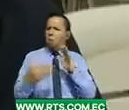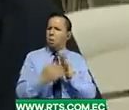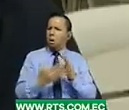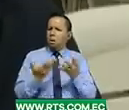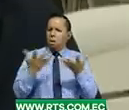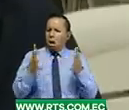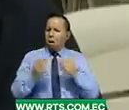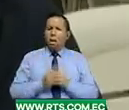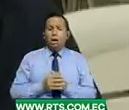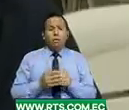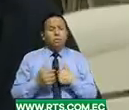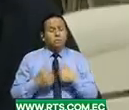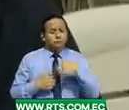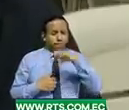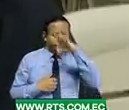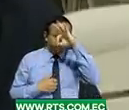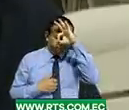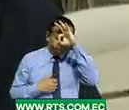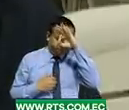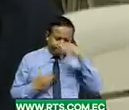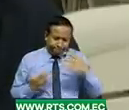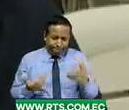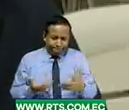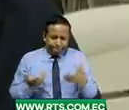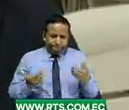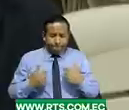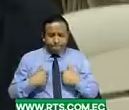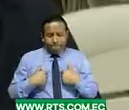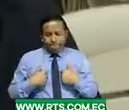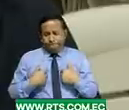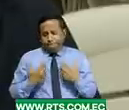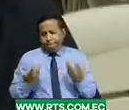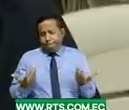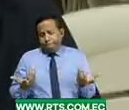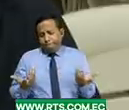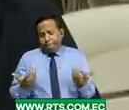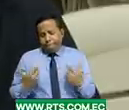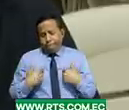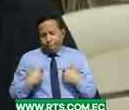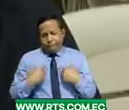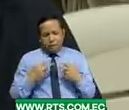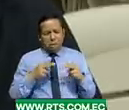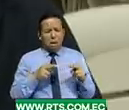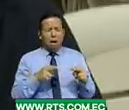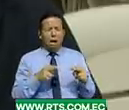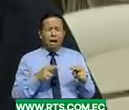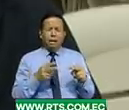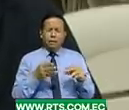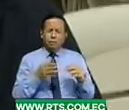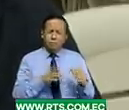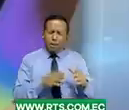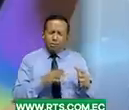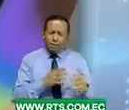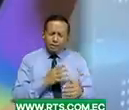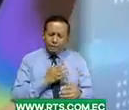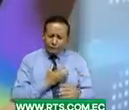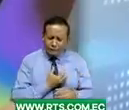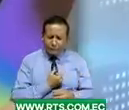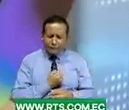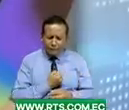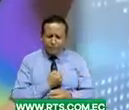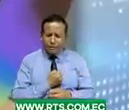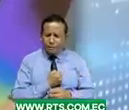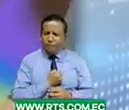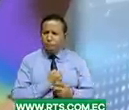sé, solamente sé que me encontré con ellos que estaba muerto. Nada más. Estos